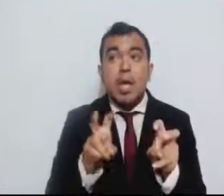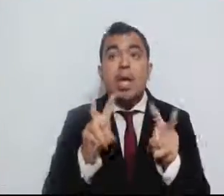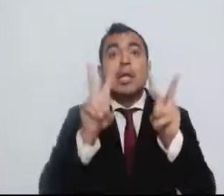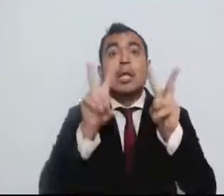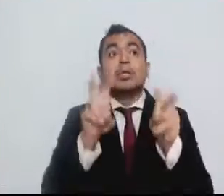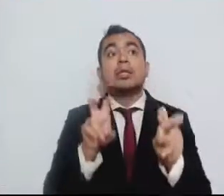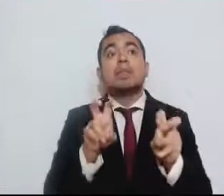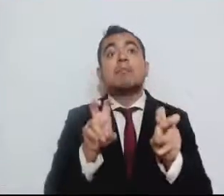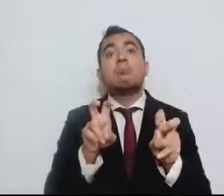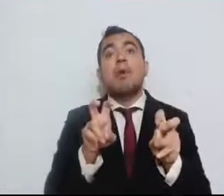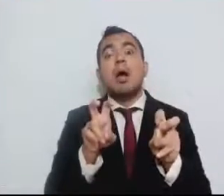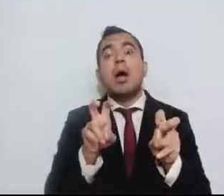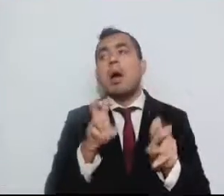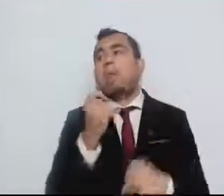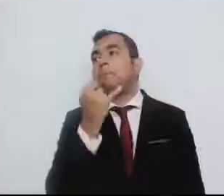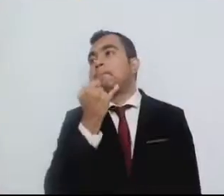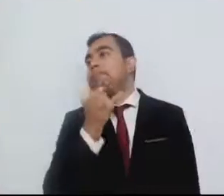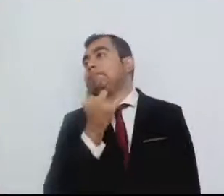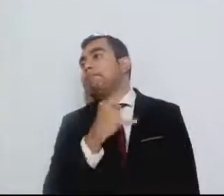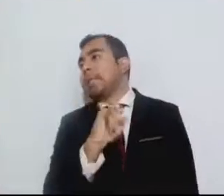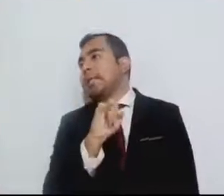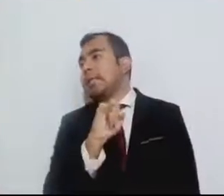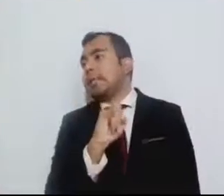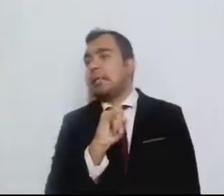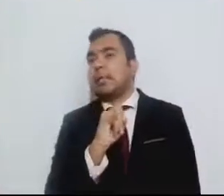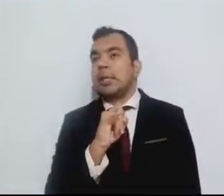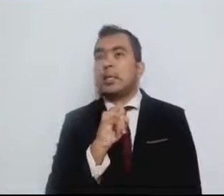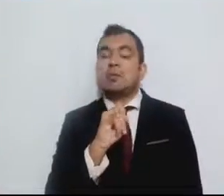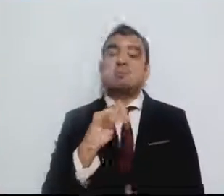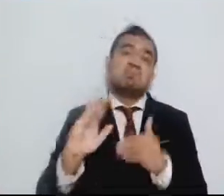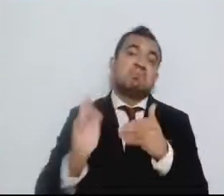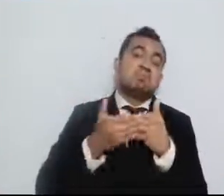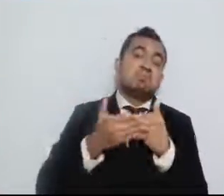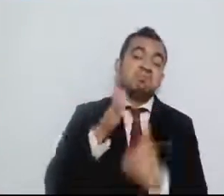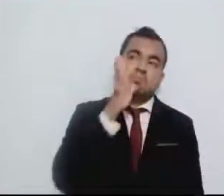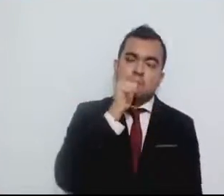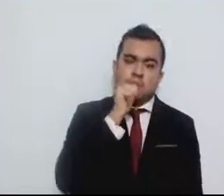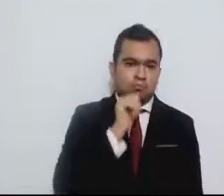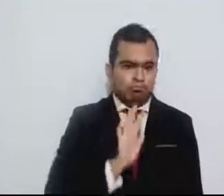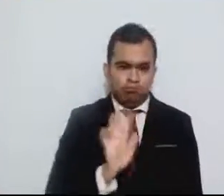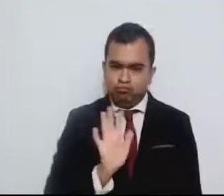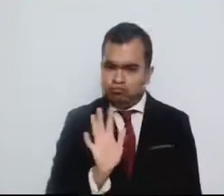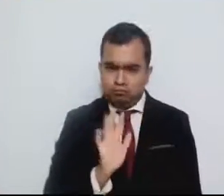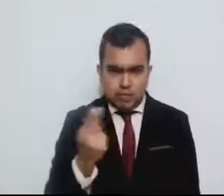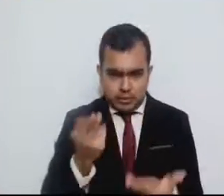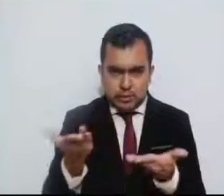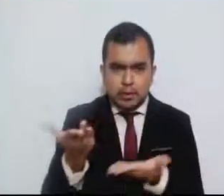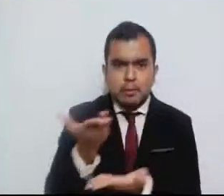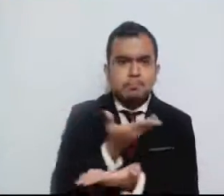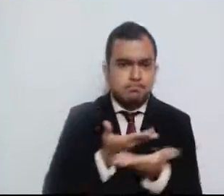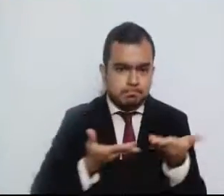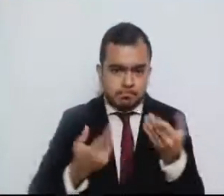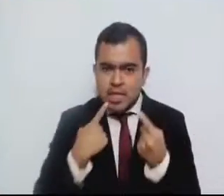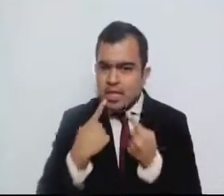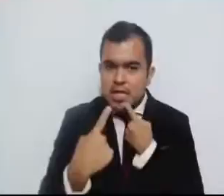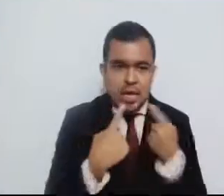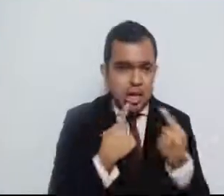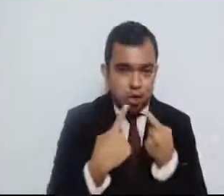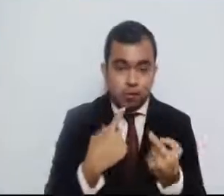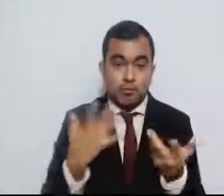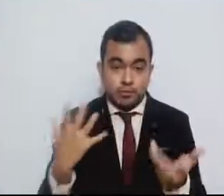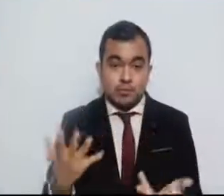tampoco un tema que puede ser cerrado. Al menos la legislatura pasada pudo